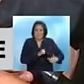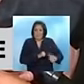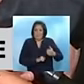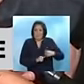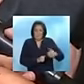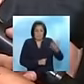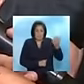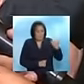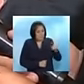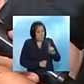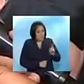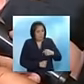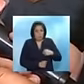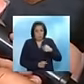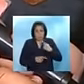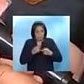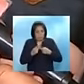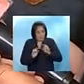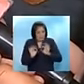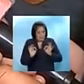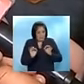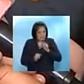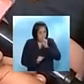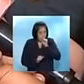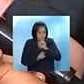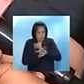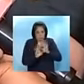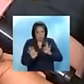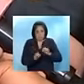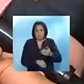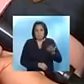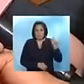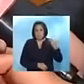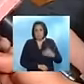y no voy a hacer ni un solo comentario sobre esos sucesos pasados.